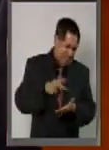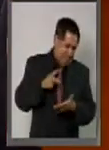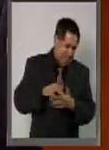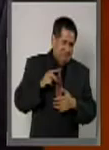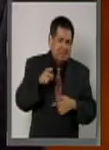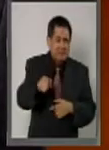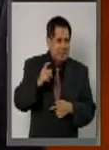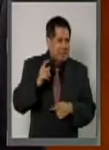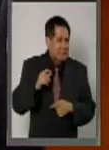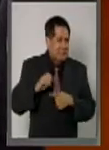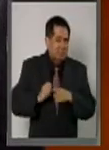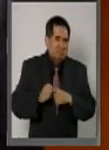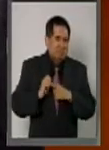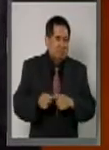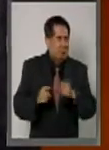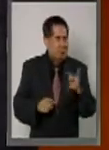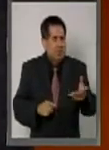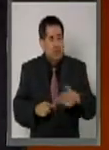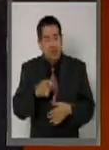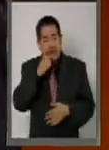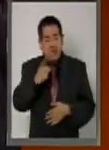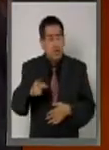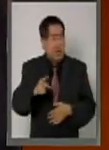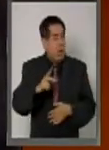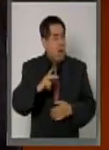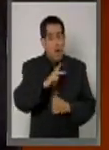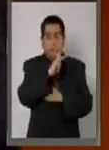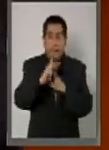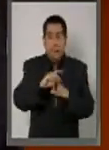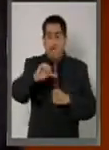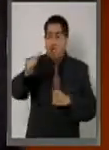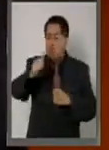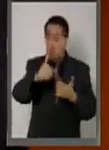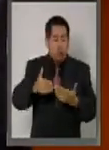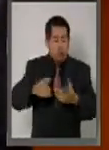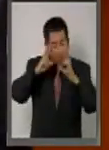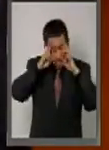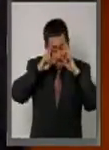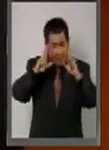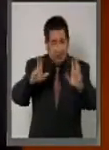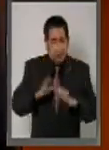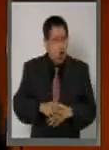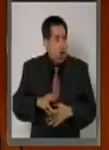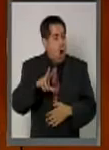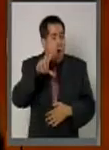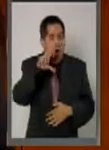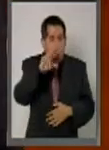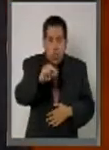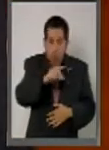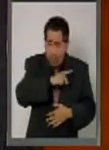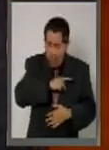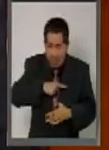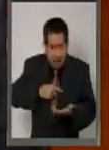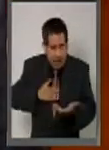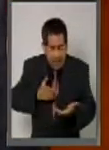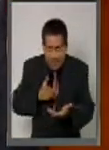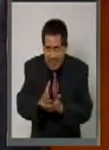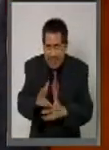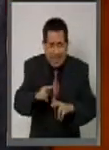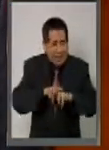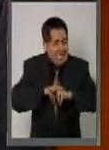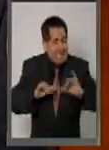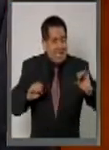dice la autodeterminación de los pueblos es uno de los principios. La no intervención, señor secretario, la